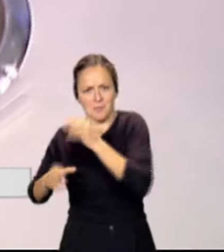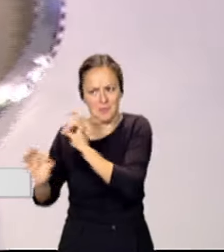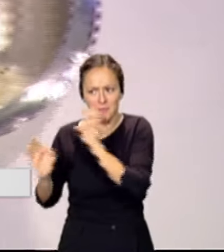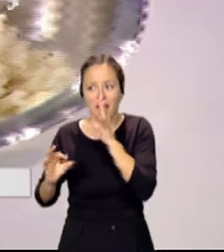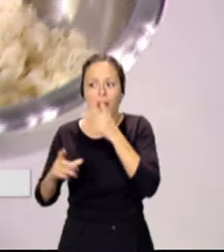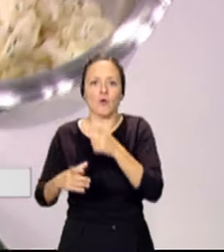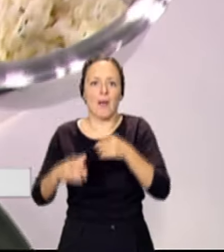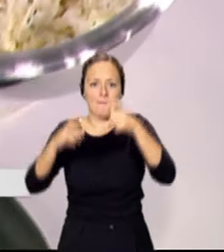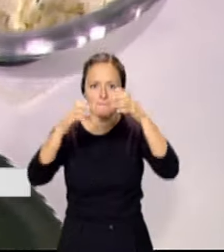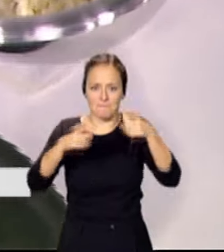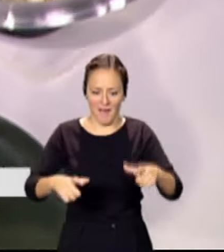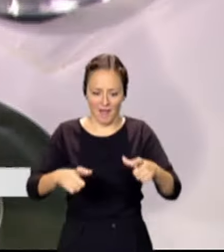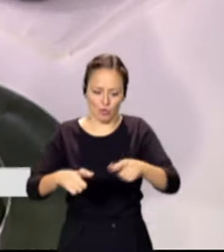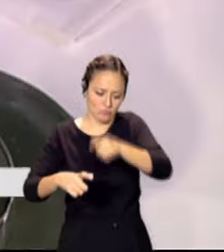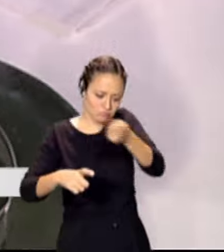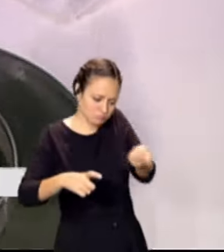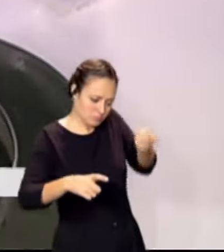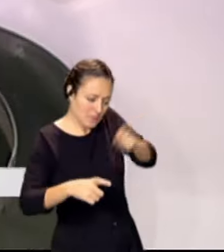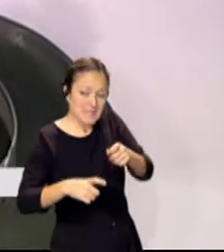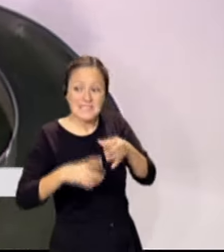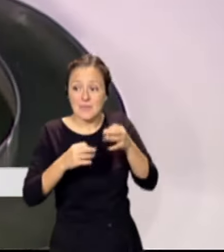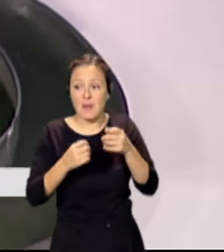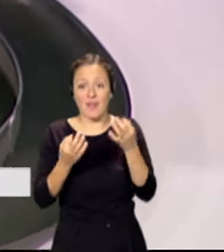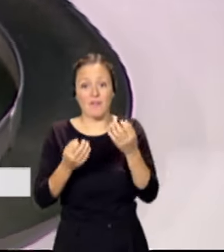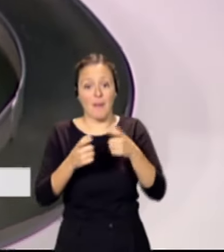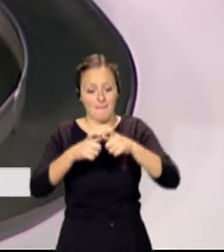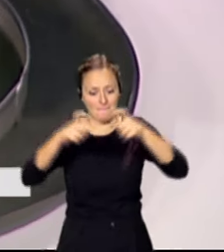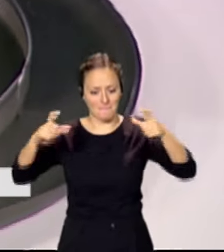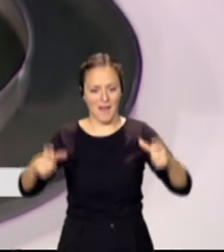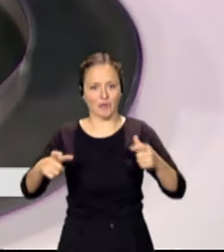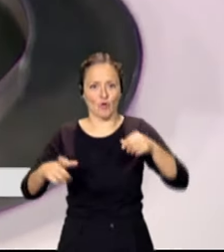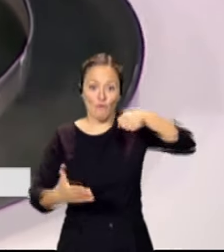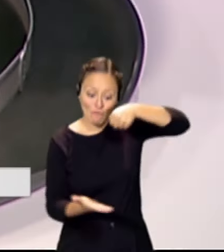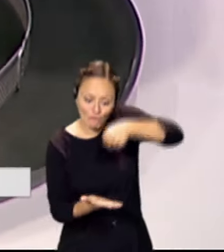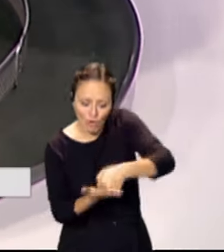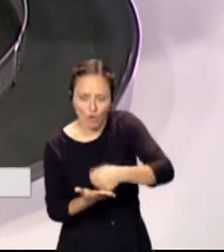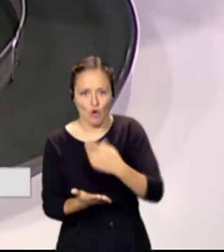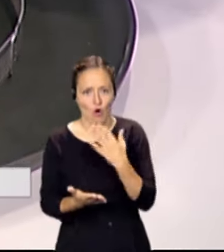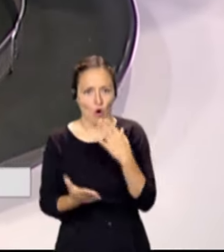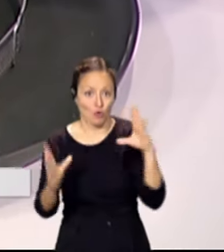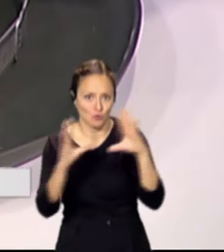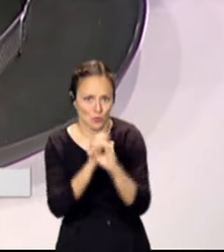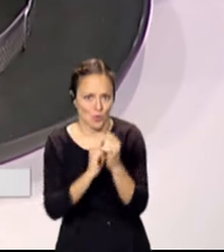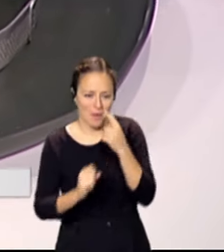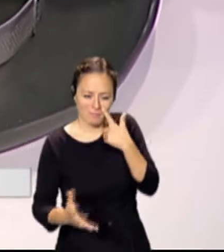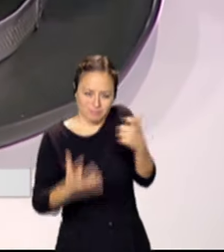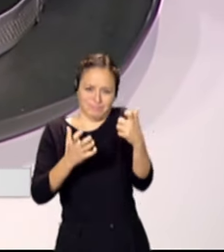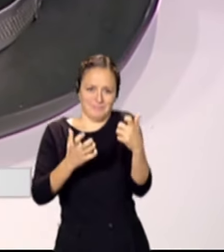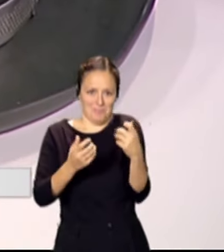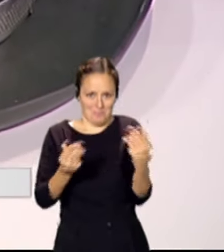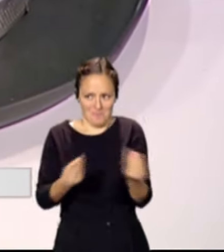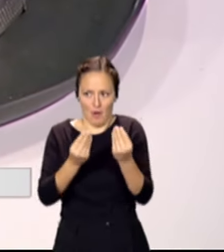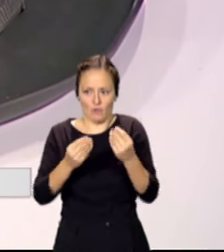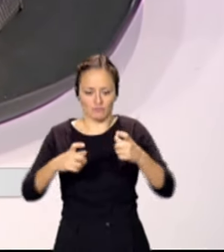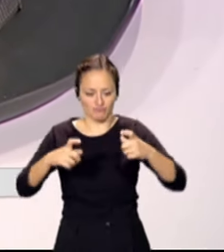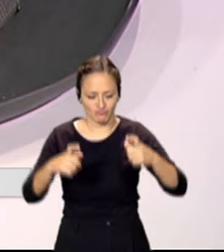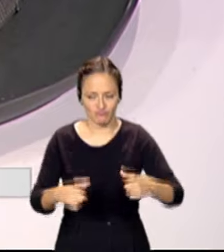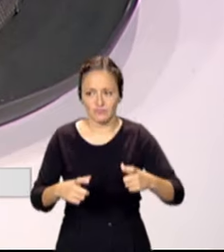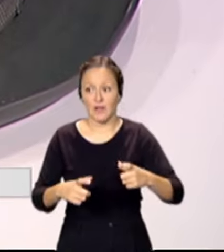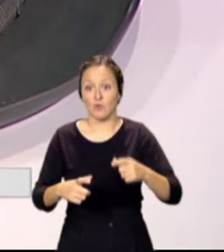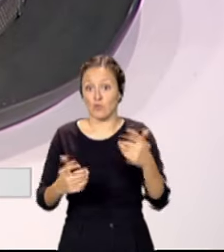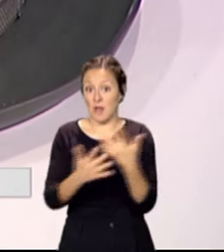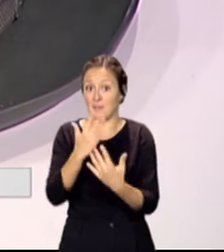emplatar siempre Buscamos un platito o una base oscura para que nos resalte mejor y esto es una mezcla Pues que la verdad que a la gente